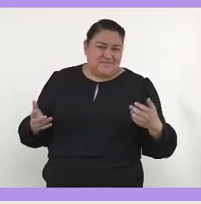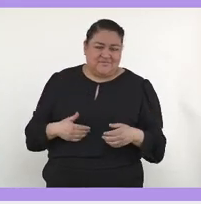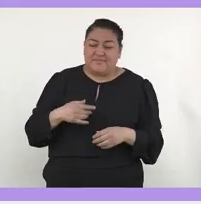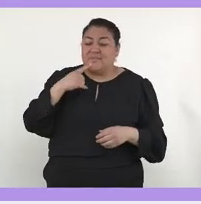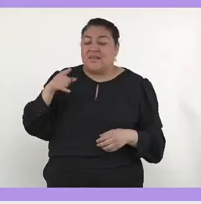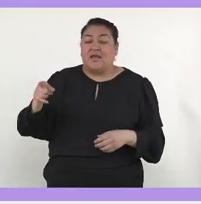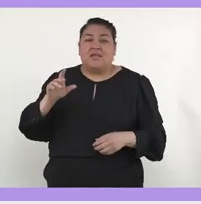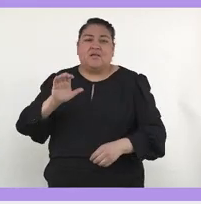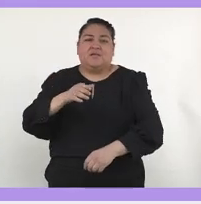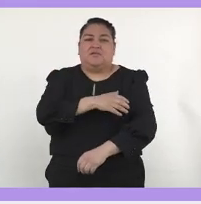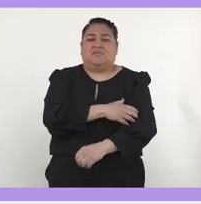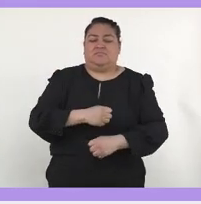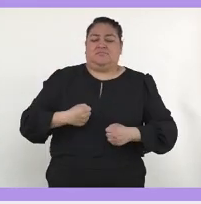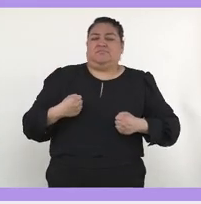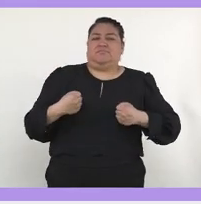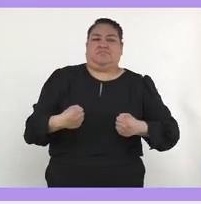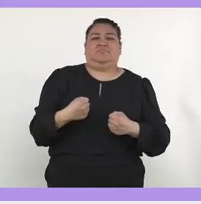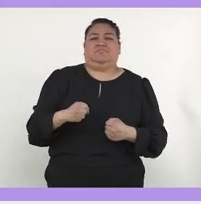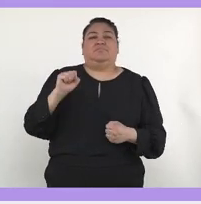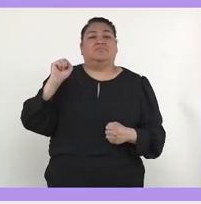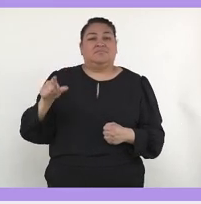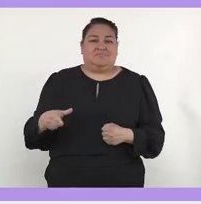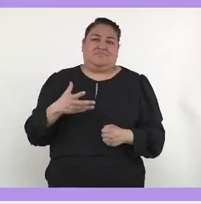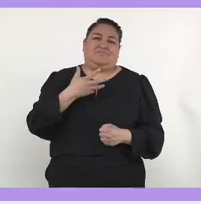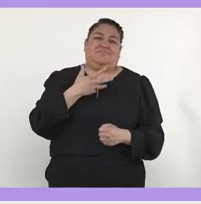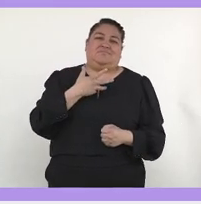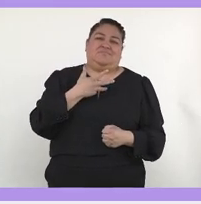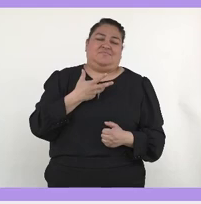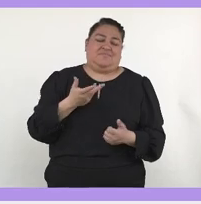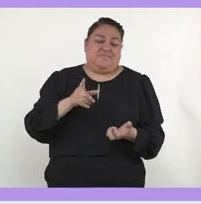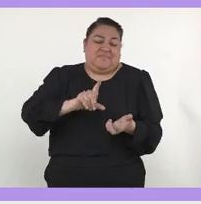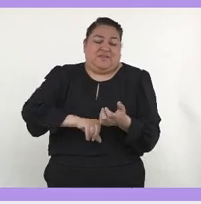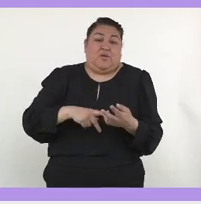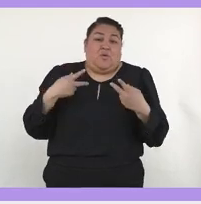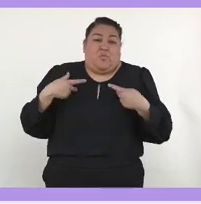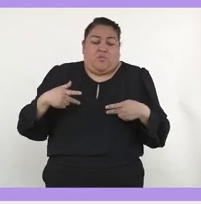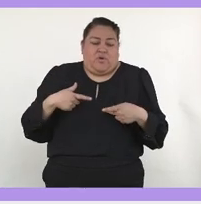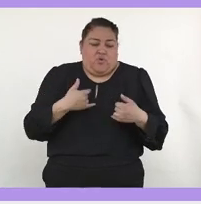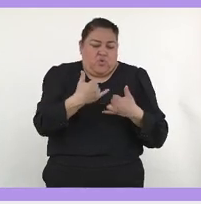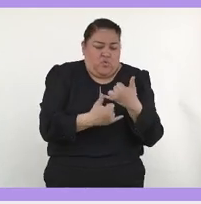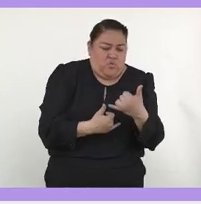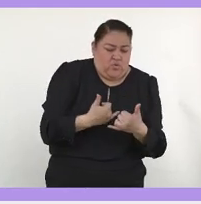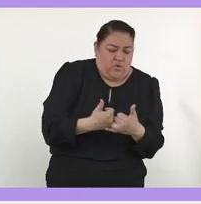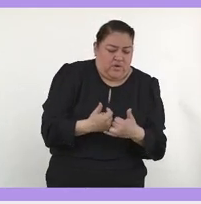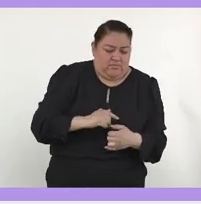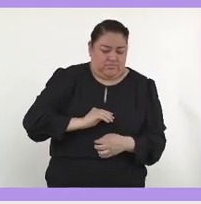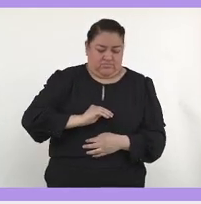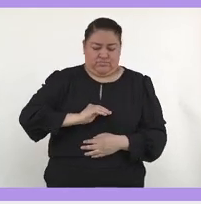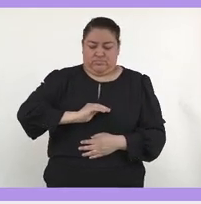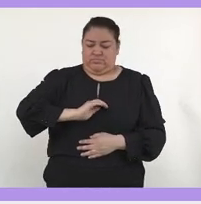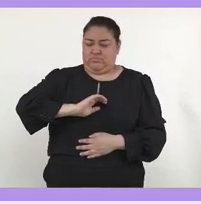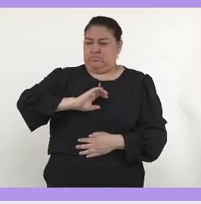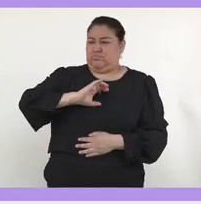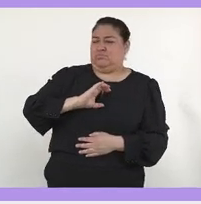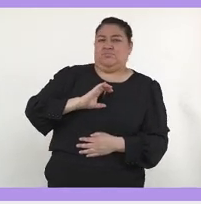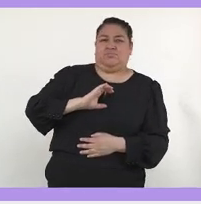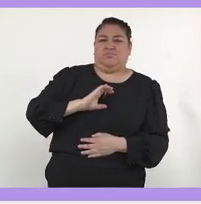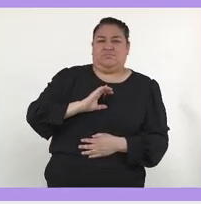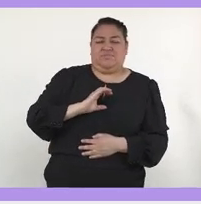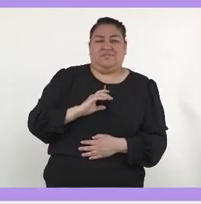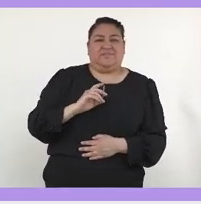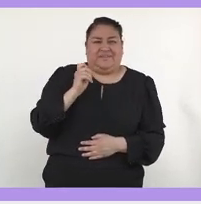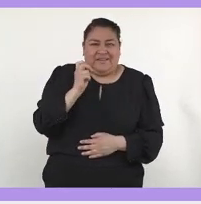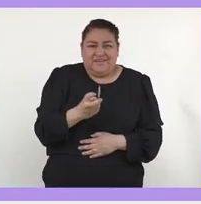te empodera como mujer en un deporte la seguridad que te crea a ti como como persona como ser humano porque es parte de tu formación al final del día